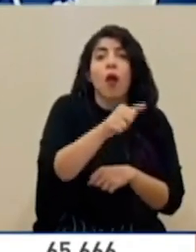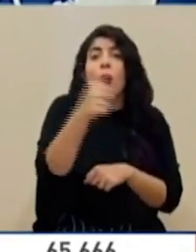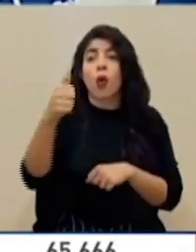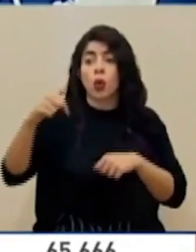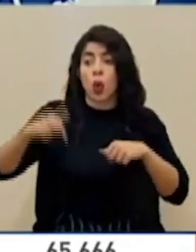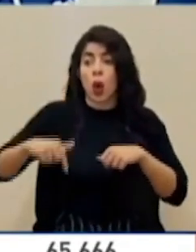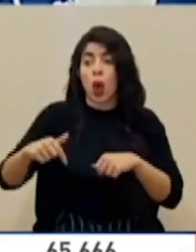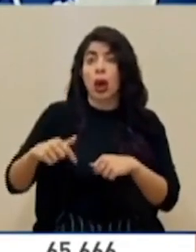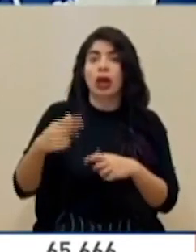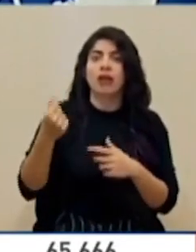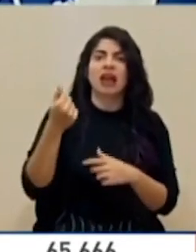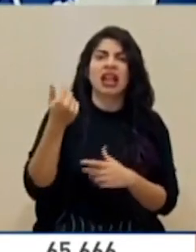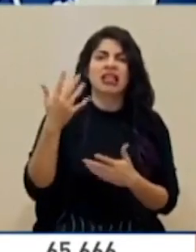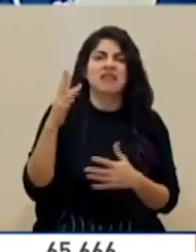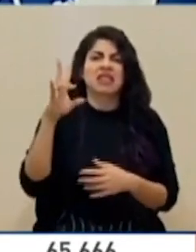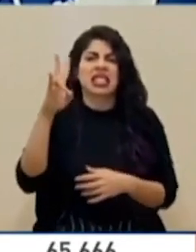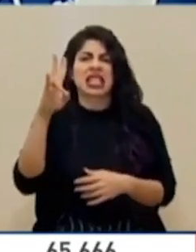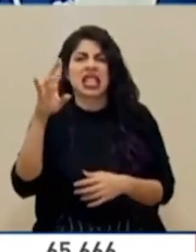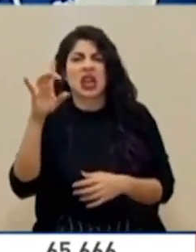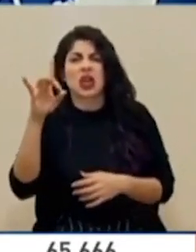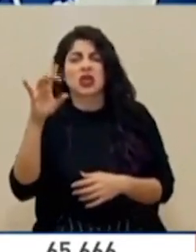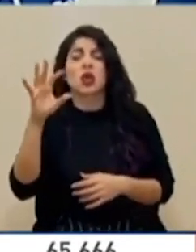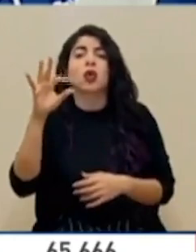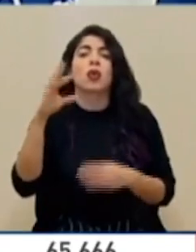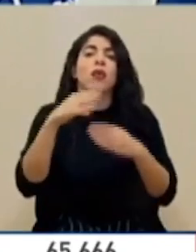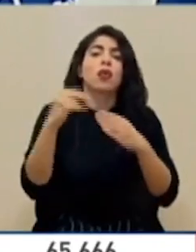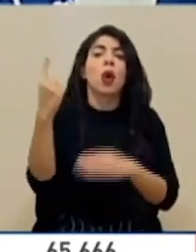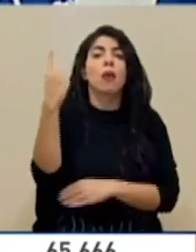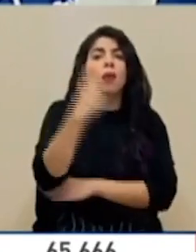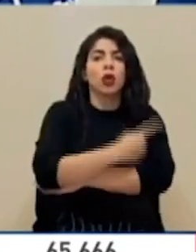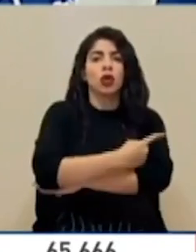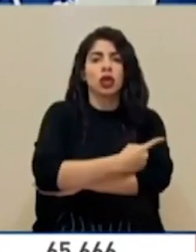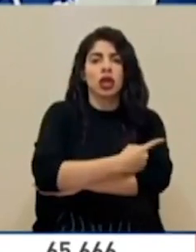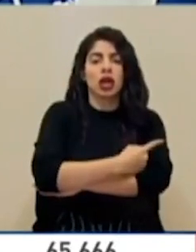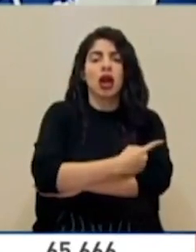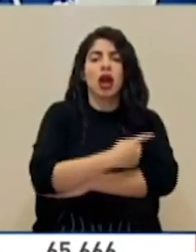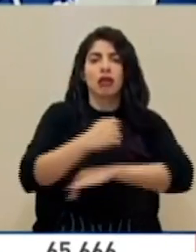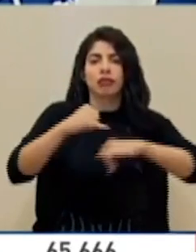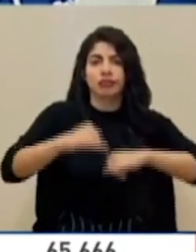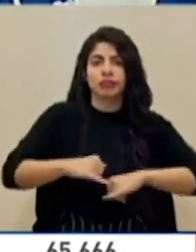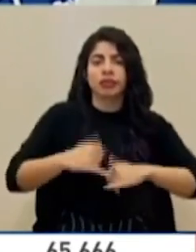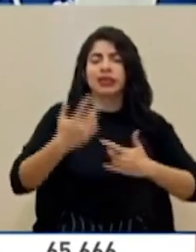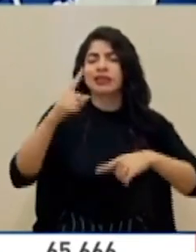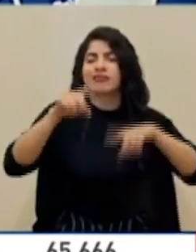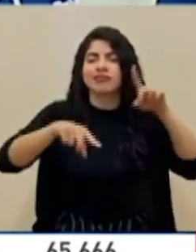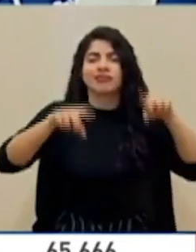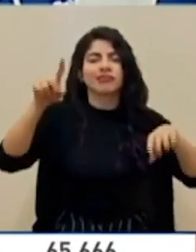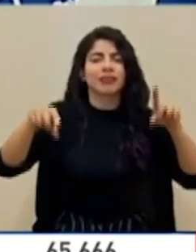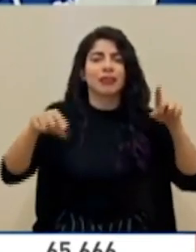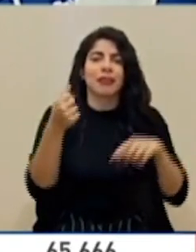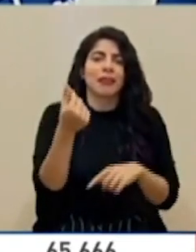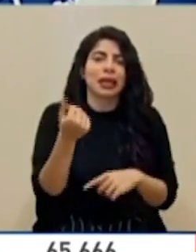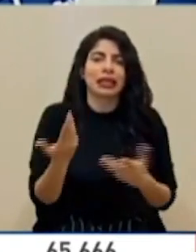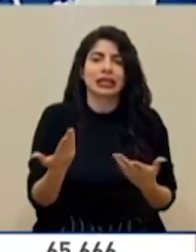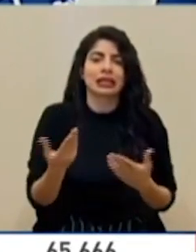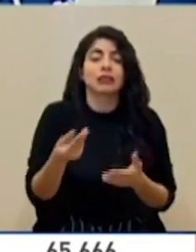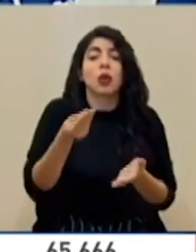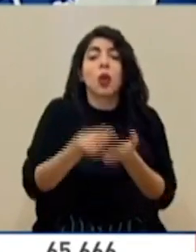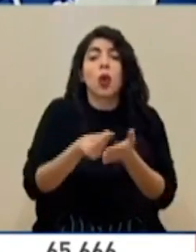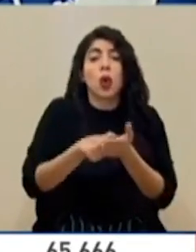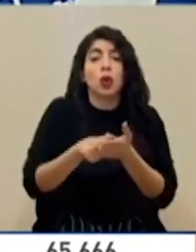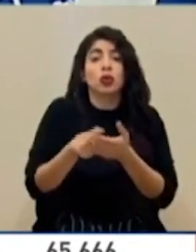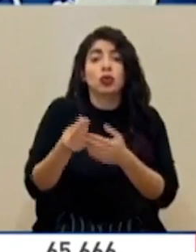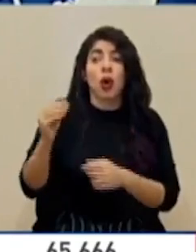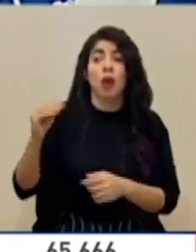locales que oscilan entre los 7, 8, 9 dólares por día estadía. Pero bueno, se trata de un costo